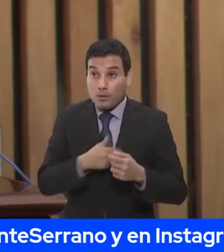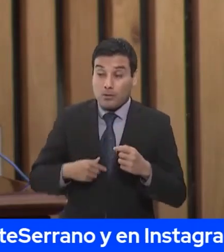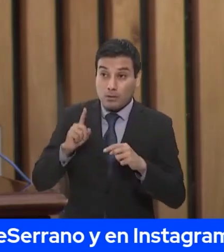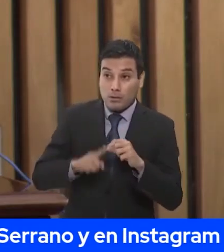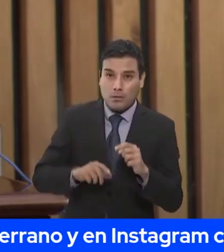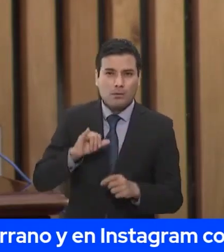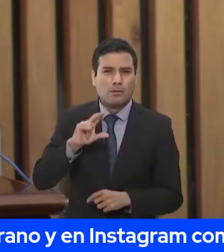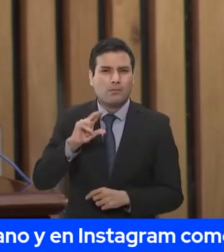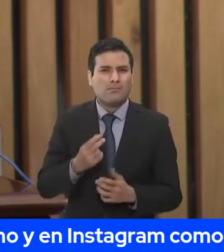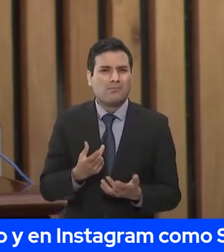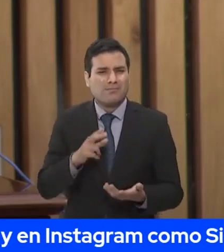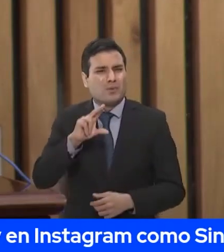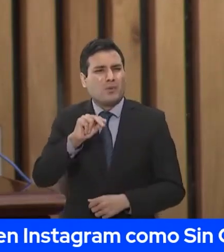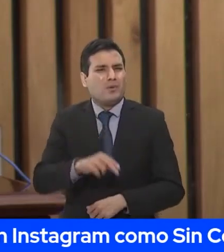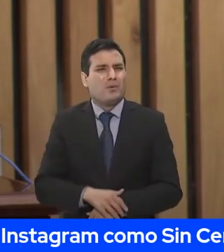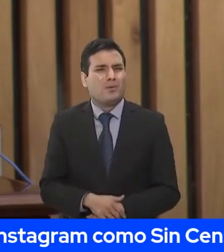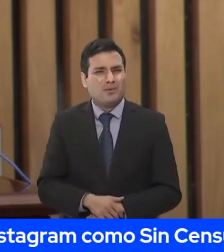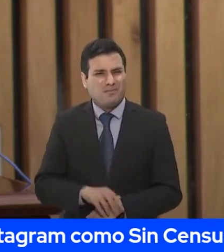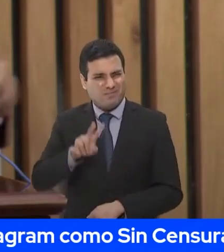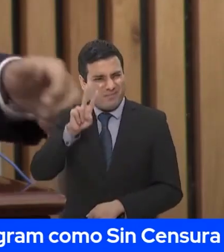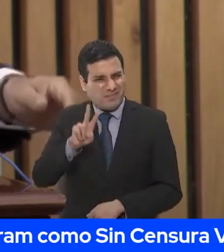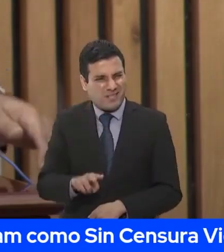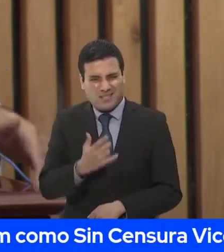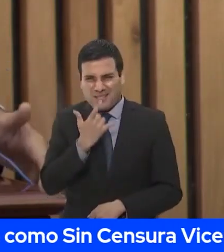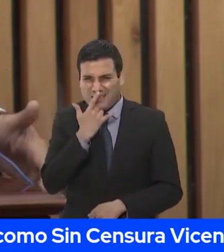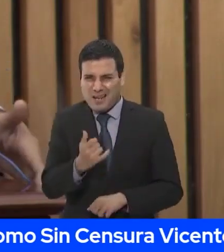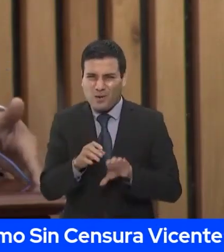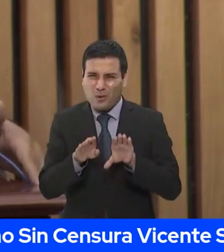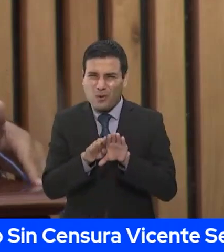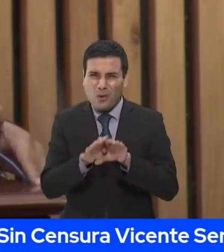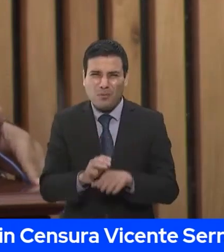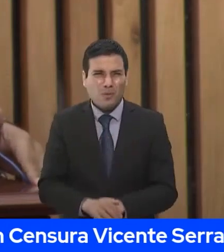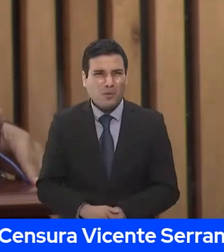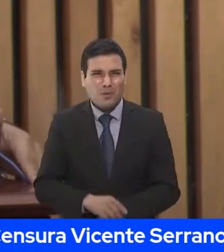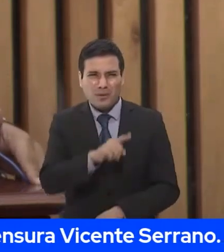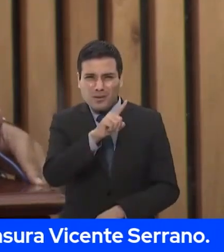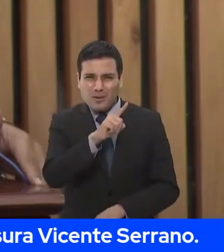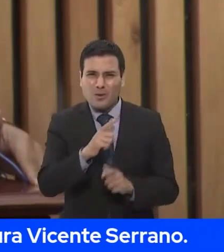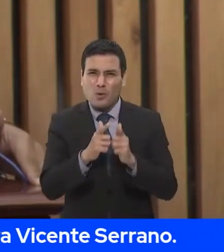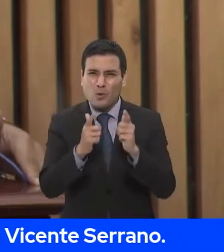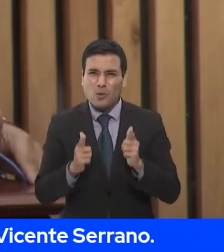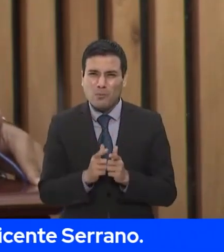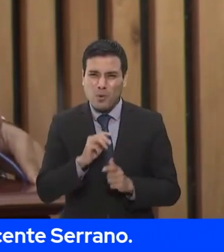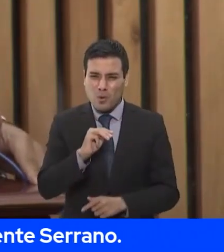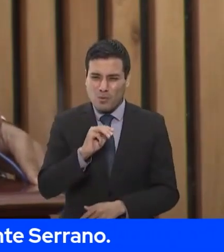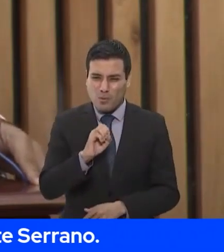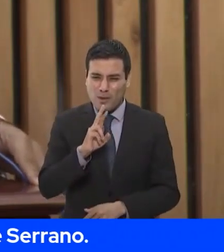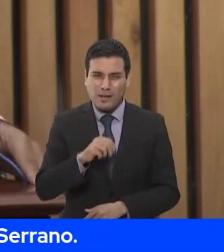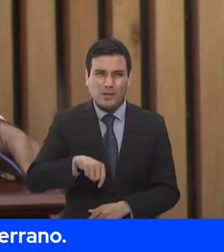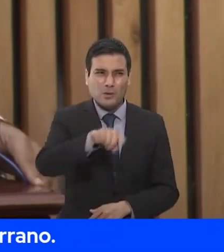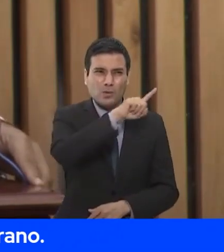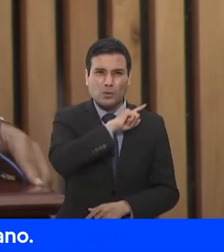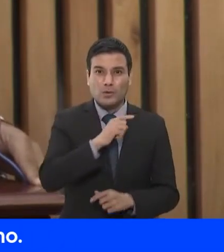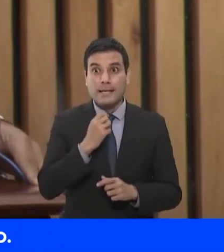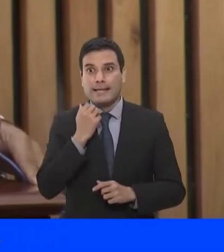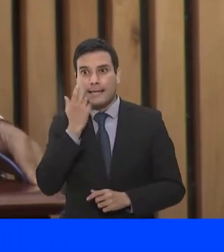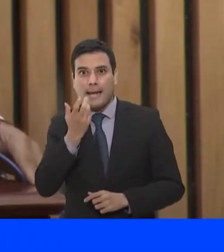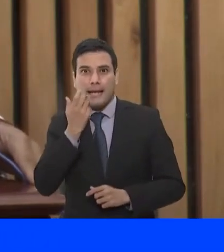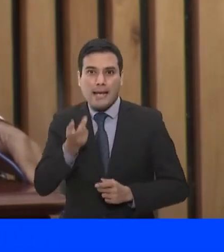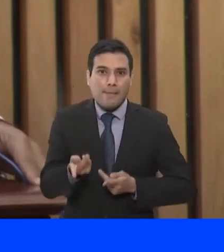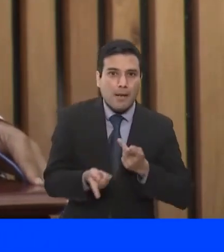la lógica de la sinrazón, es el partido gobernante y sus partidos aliados los que están en esta promoción y